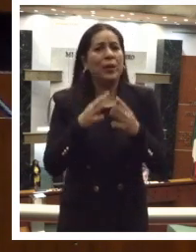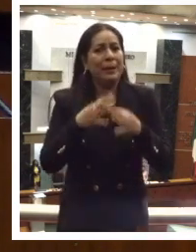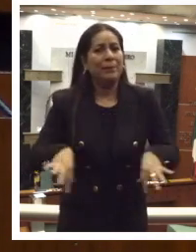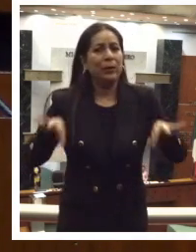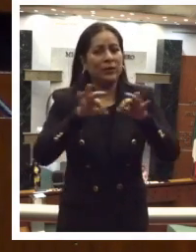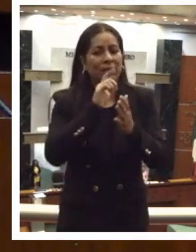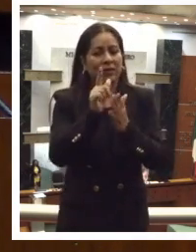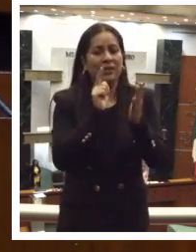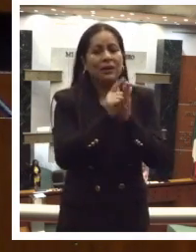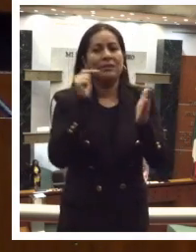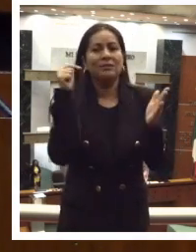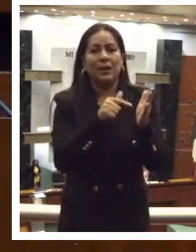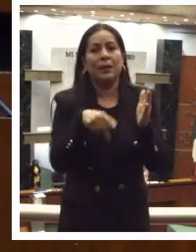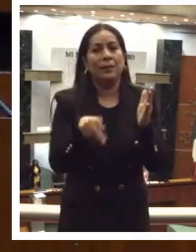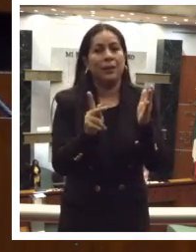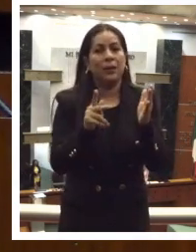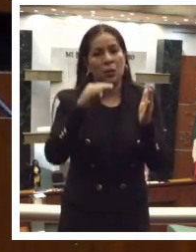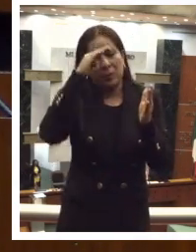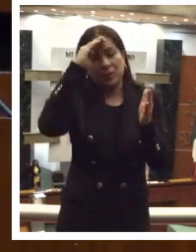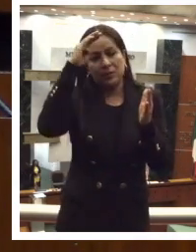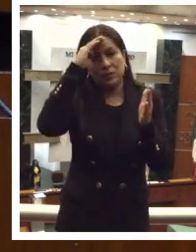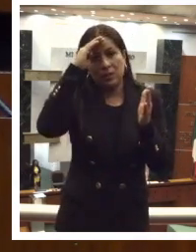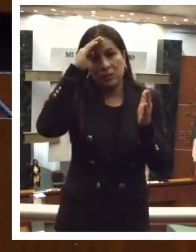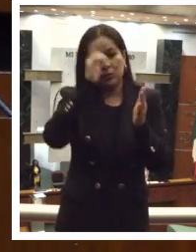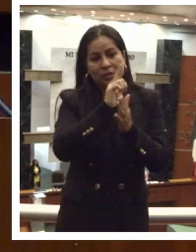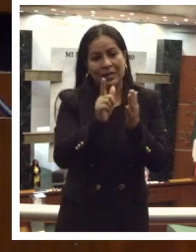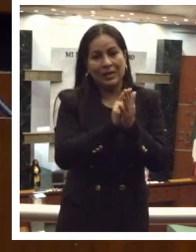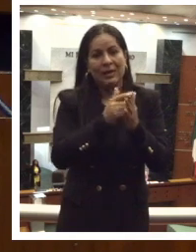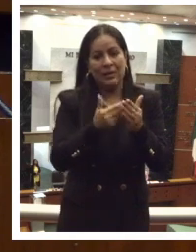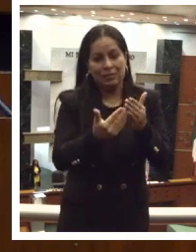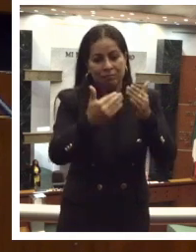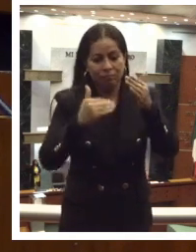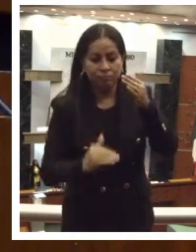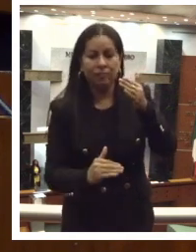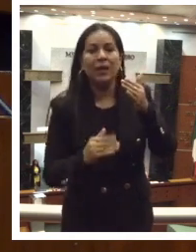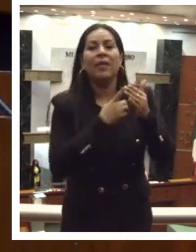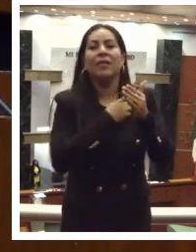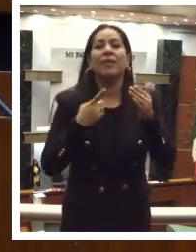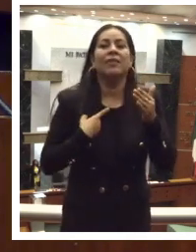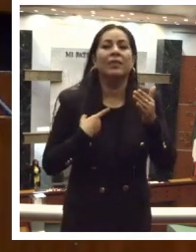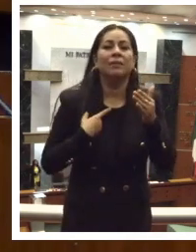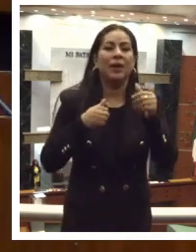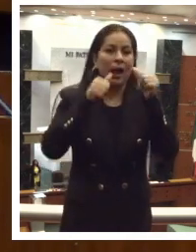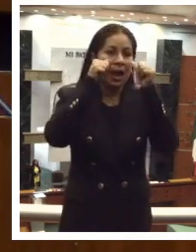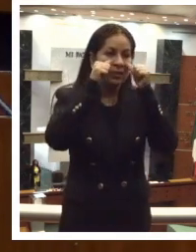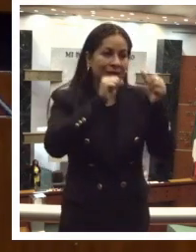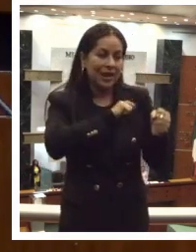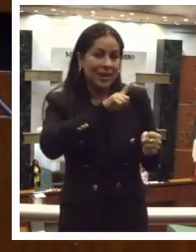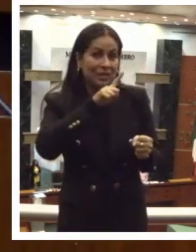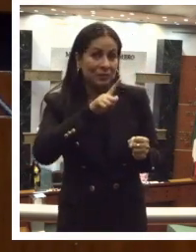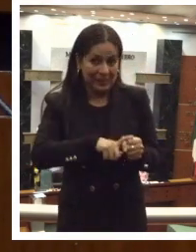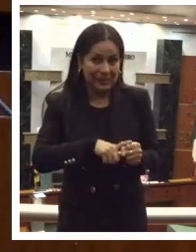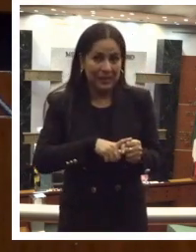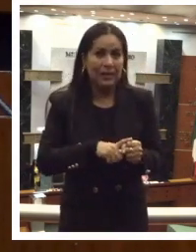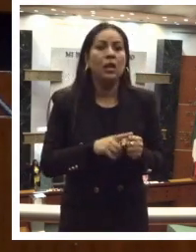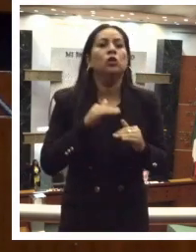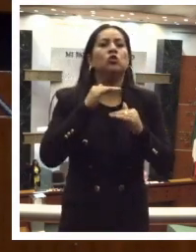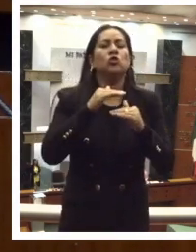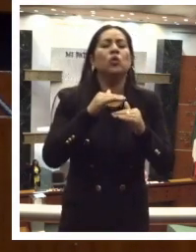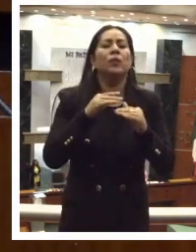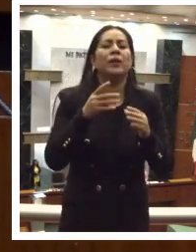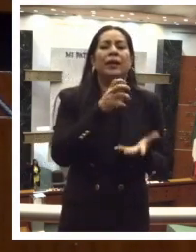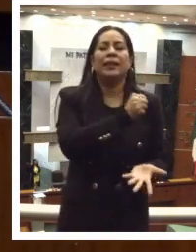esta reforma. Sin embargo, consideramos que en las leyes secundarias deberá ponerse una atención especial sobre el